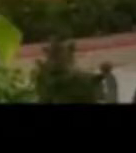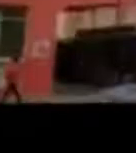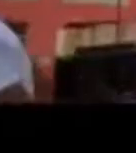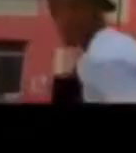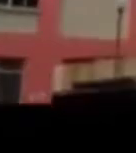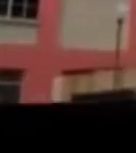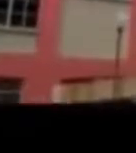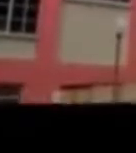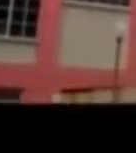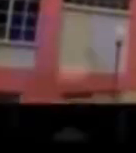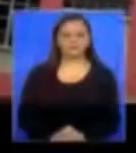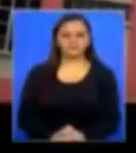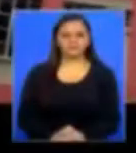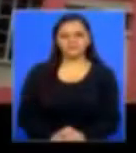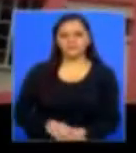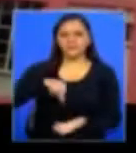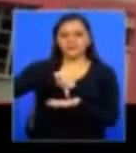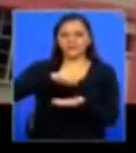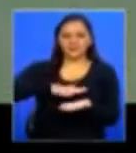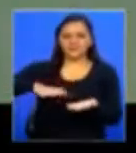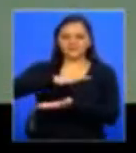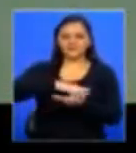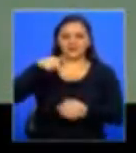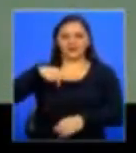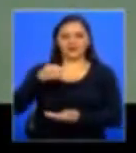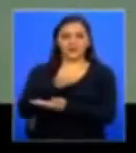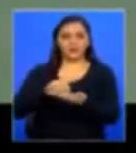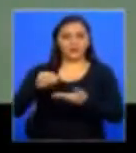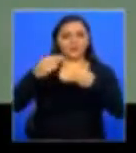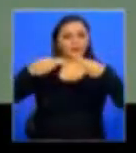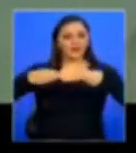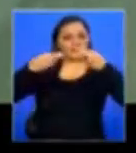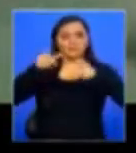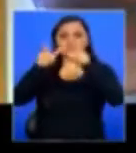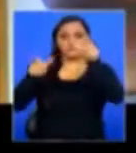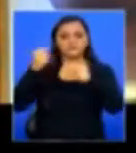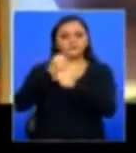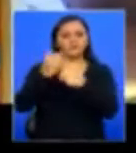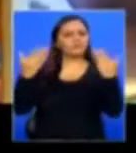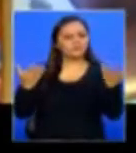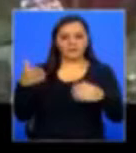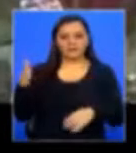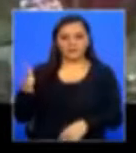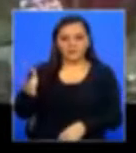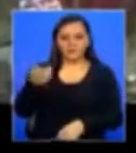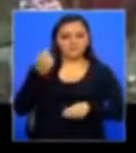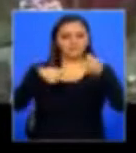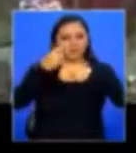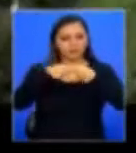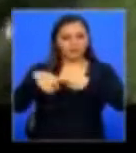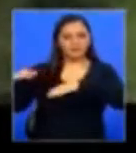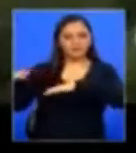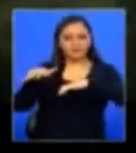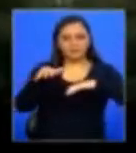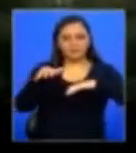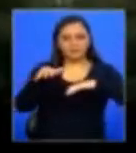ciudad orense posee un clima cálido a lo largo del año. Sus habitantes se dedican a la pesca, el comercio, la agricultura